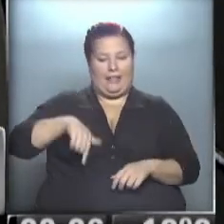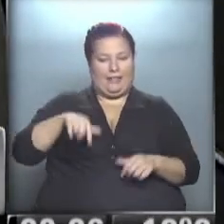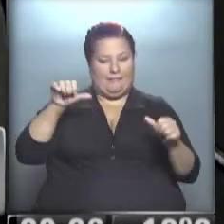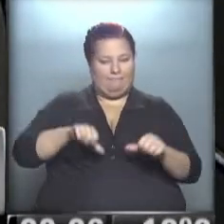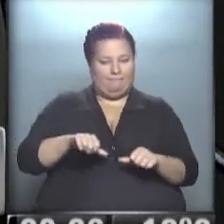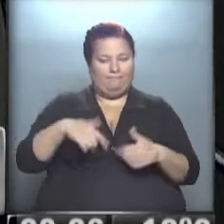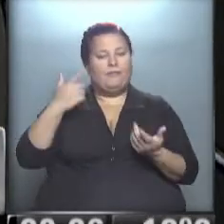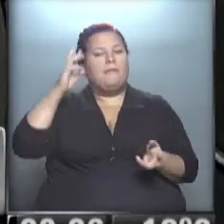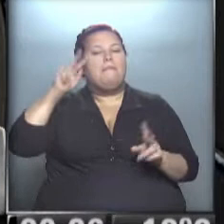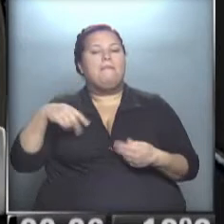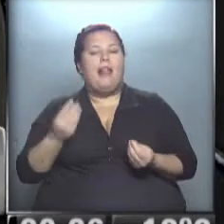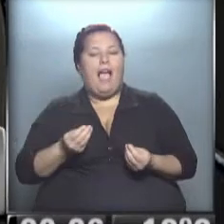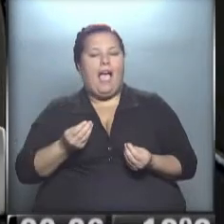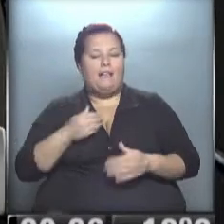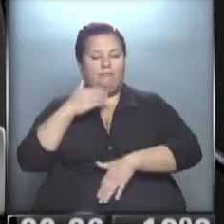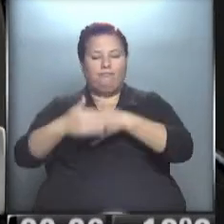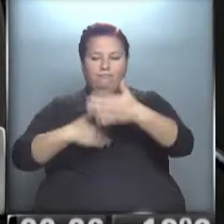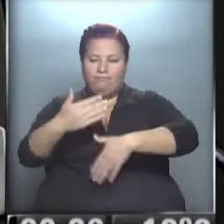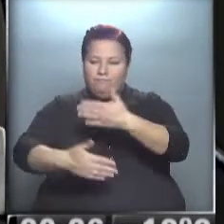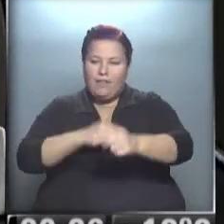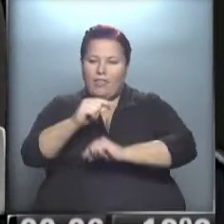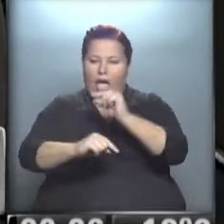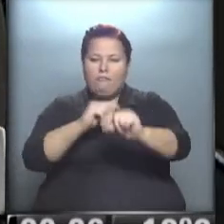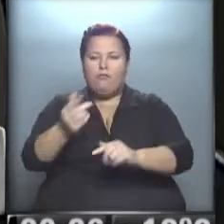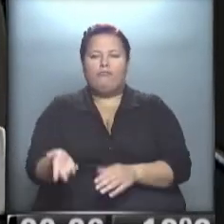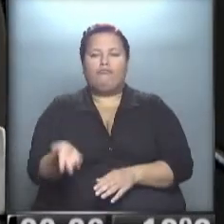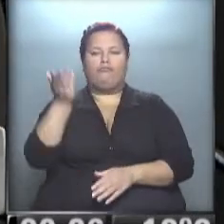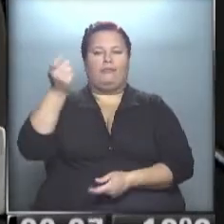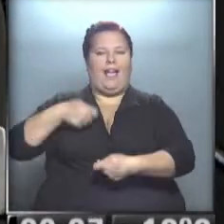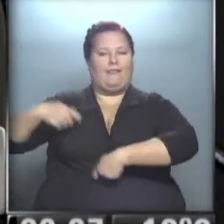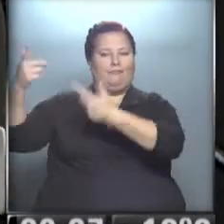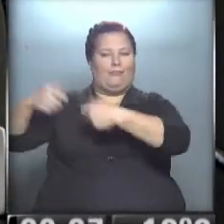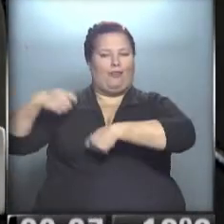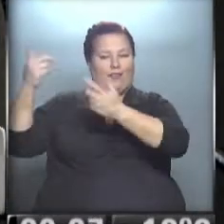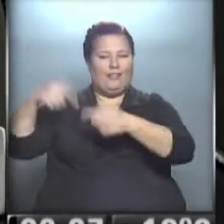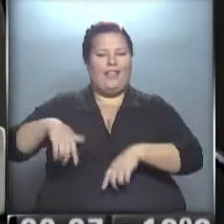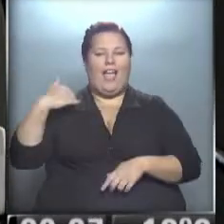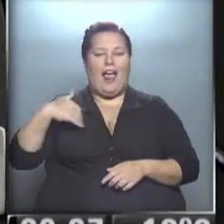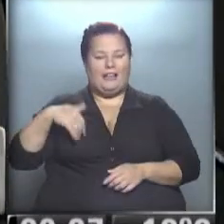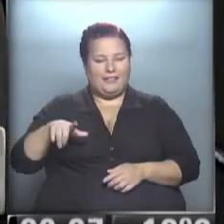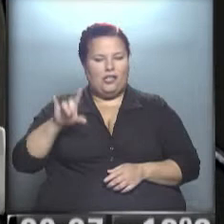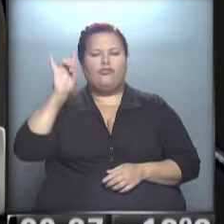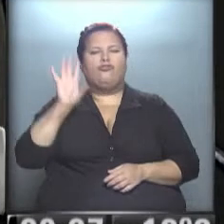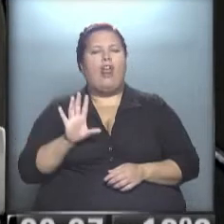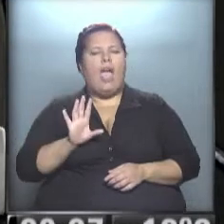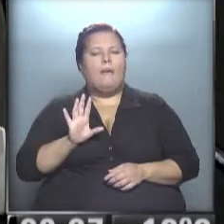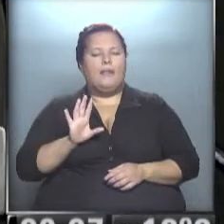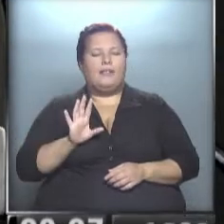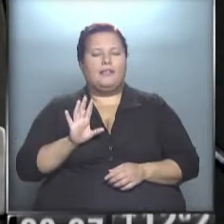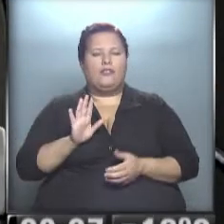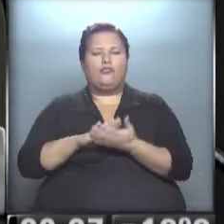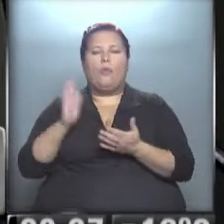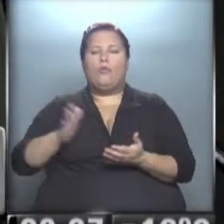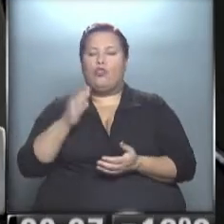la idea es progresivamente incrementar el flujo de exportaciones de la república argentina no solamente en la